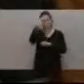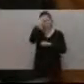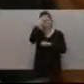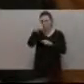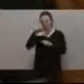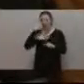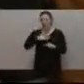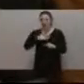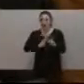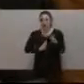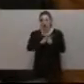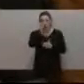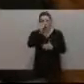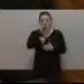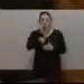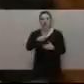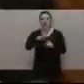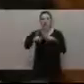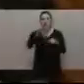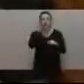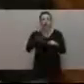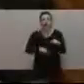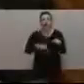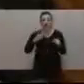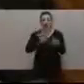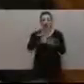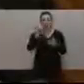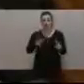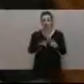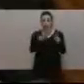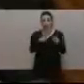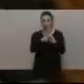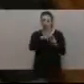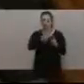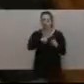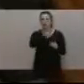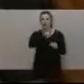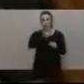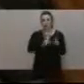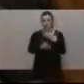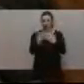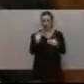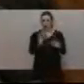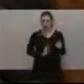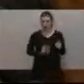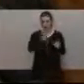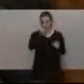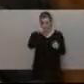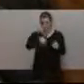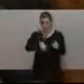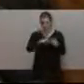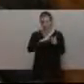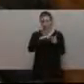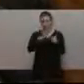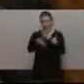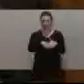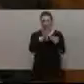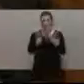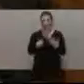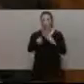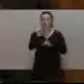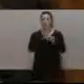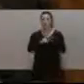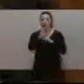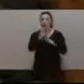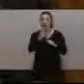Crónica y la Directora General de Servicios Sociales de Proximidad el 21 de enero de este año 2016 con la Asociación ASESCA,